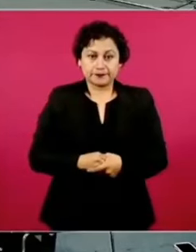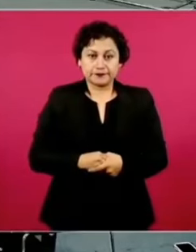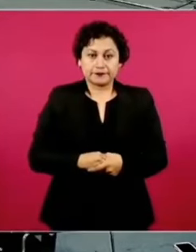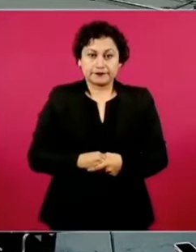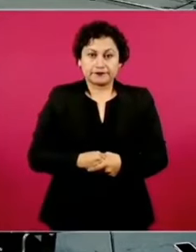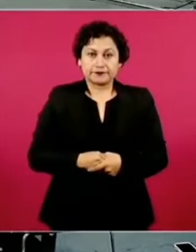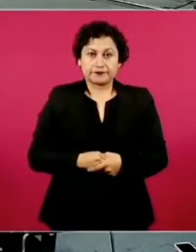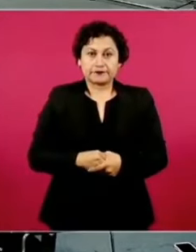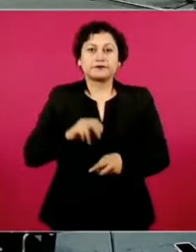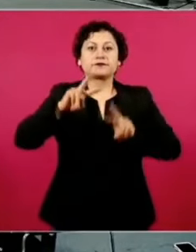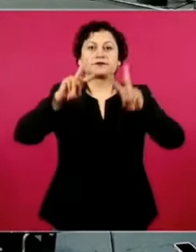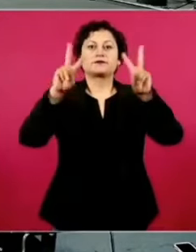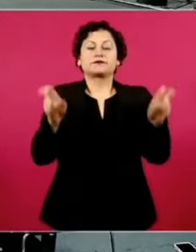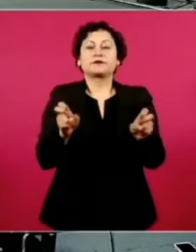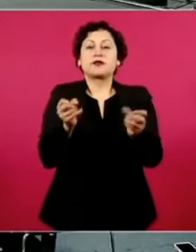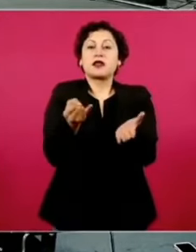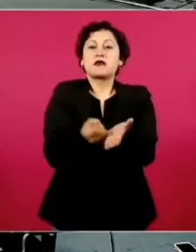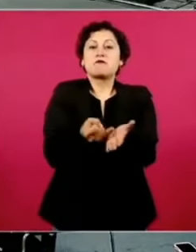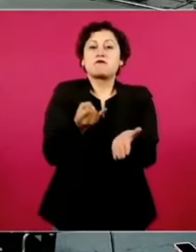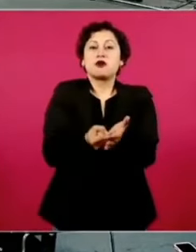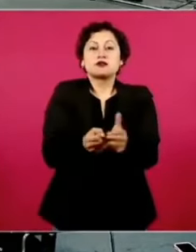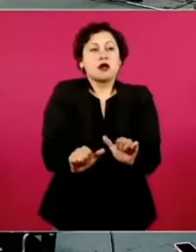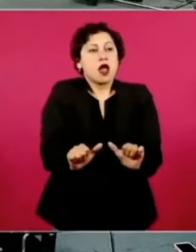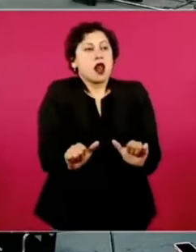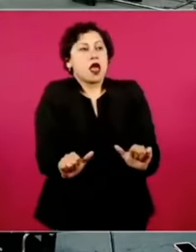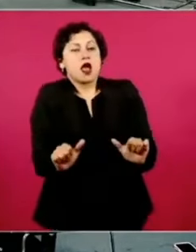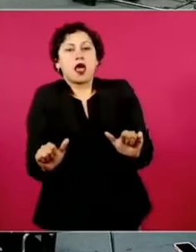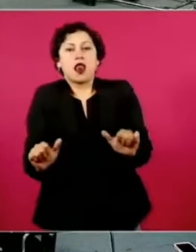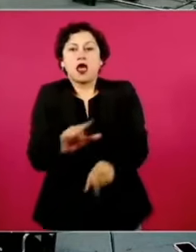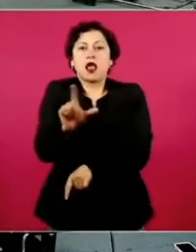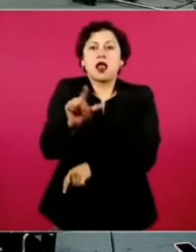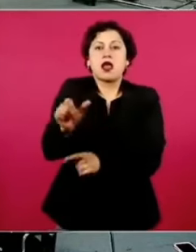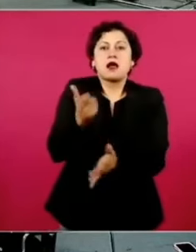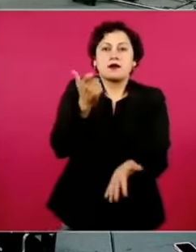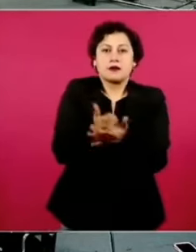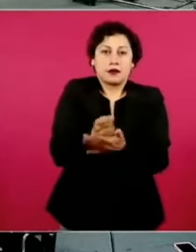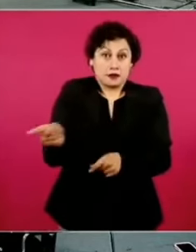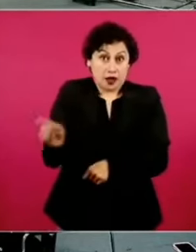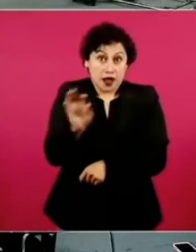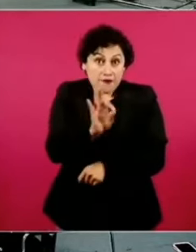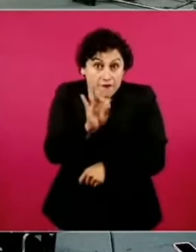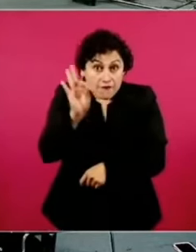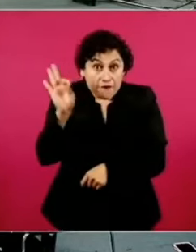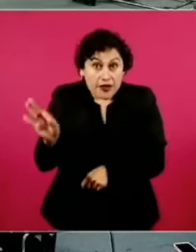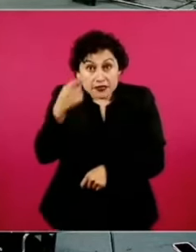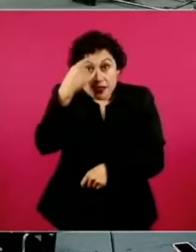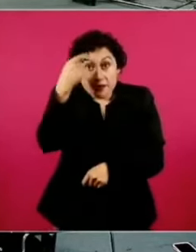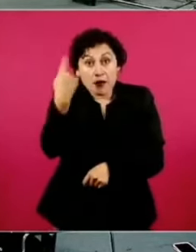casos de defraudación fiscal, las fechas de las audiencias.